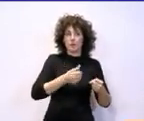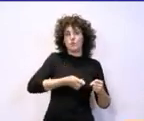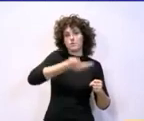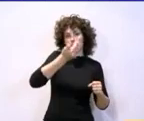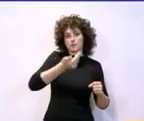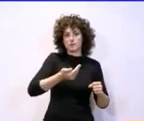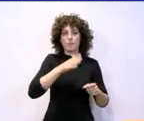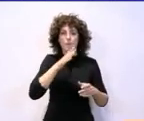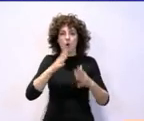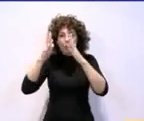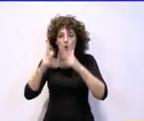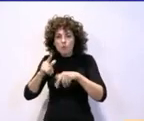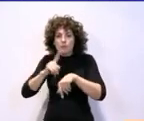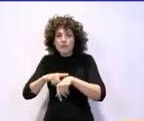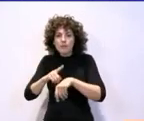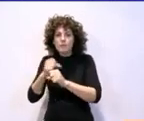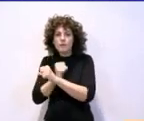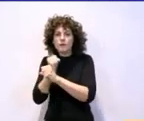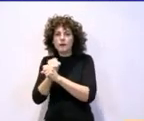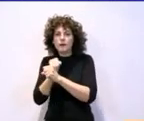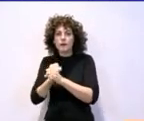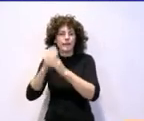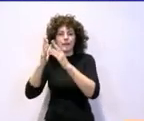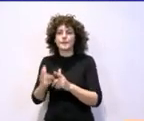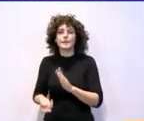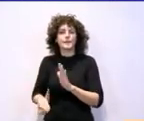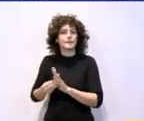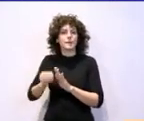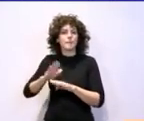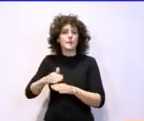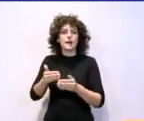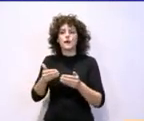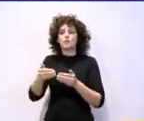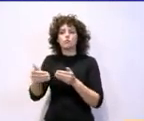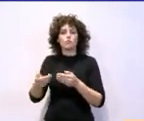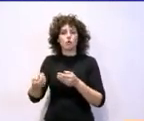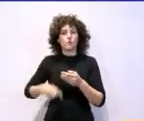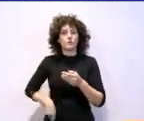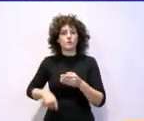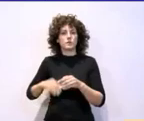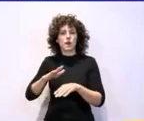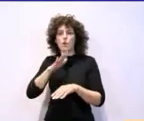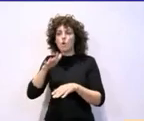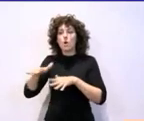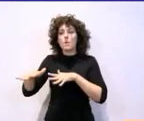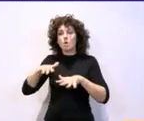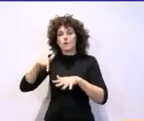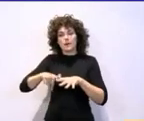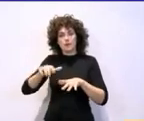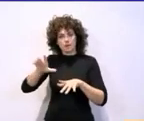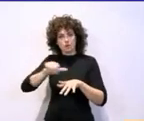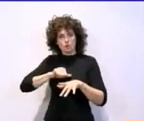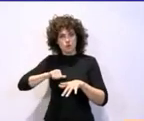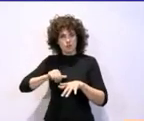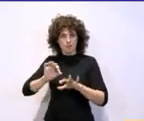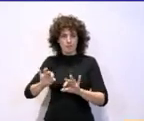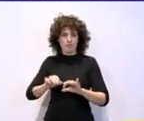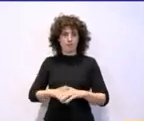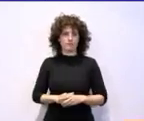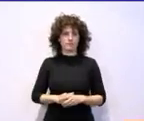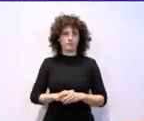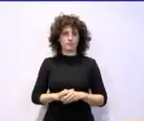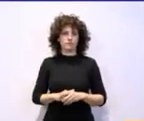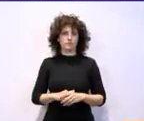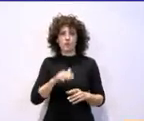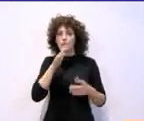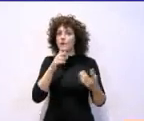no les computan el tiempo trabajado para la carrera profesional cuando se mueven dentro del ámbito de nuestra comunidad autónoma. Y es que